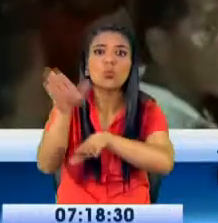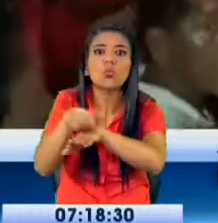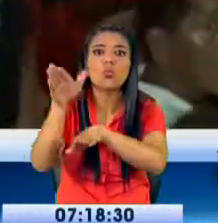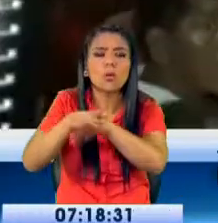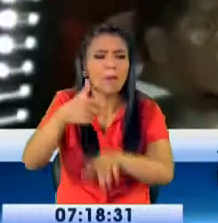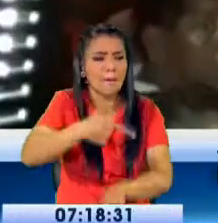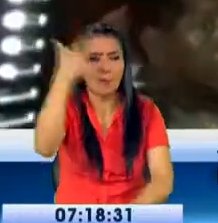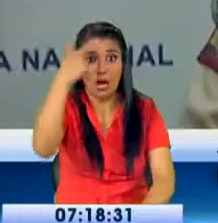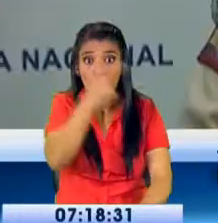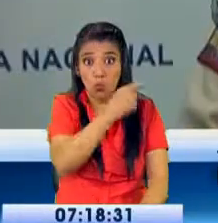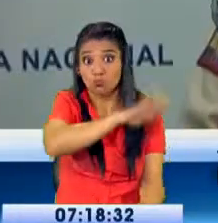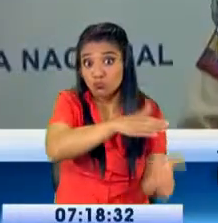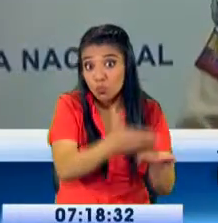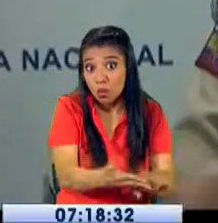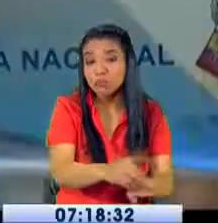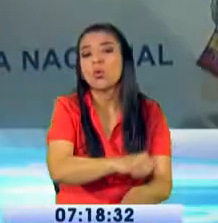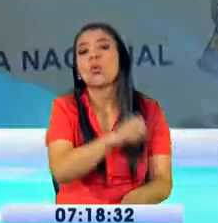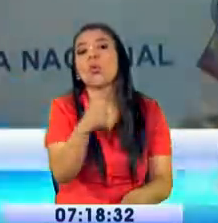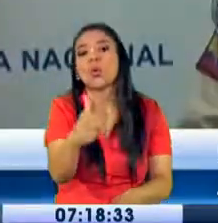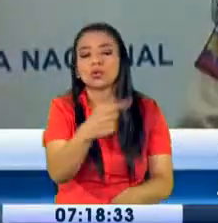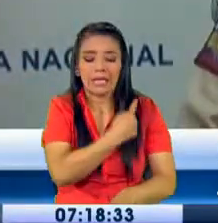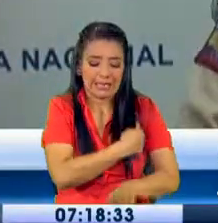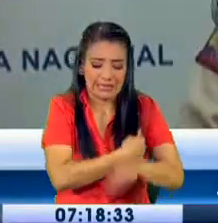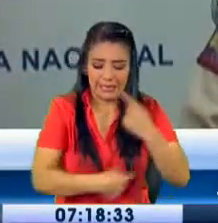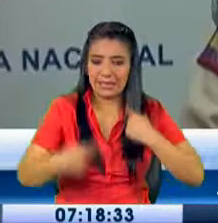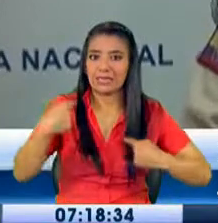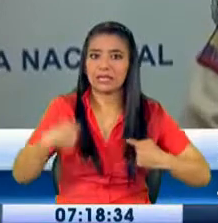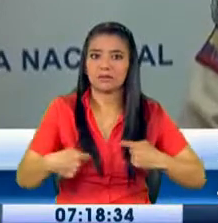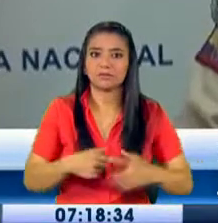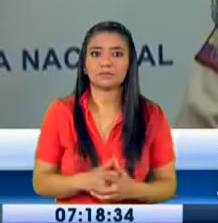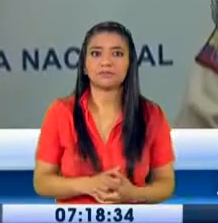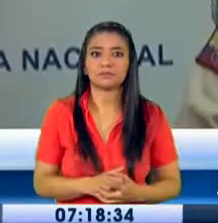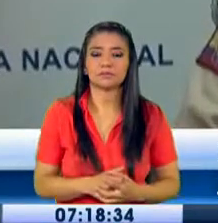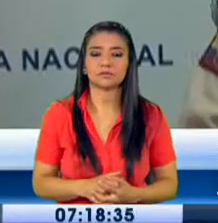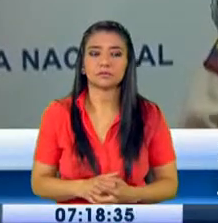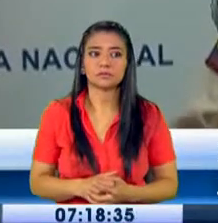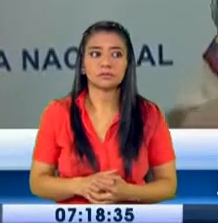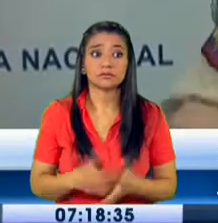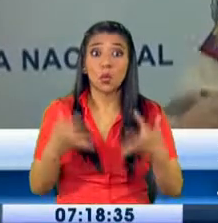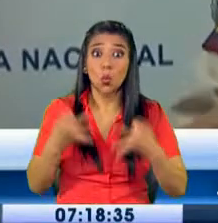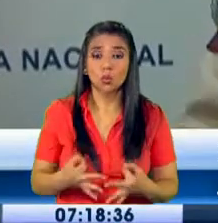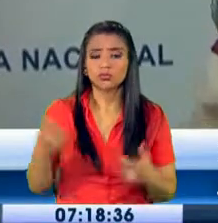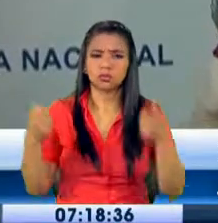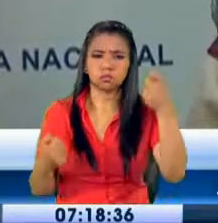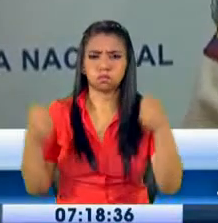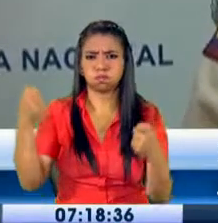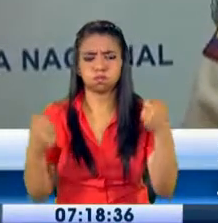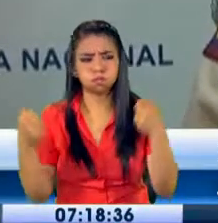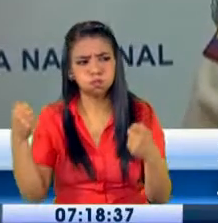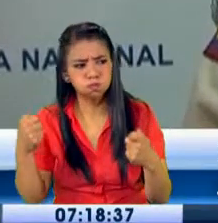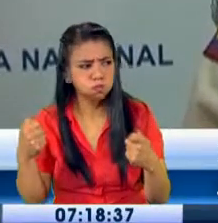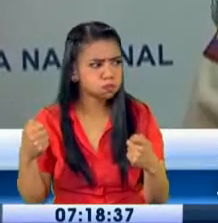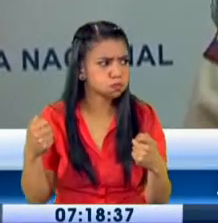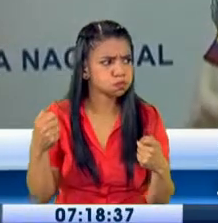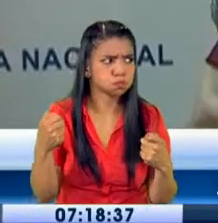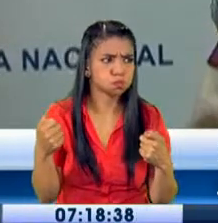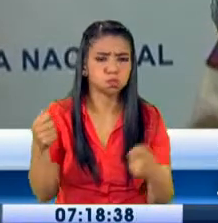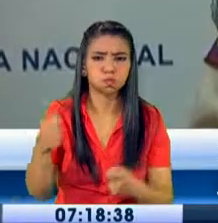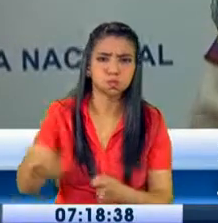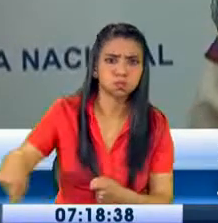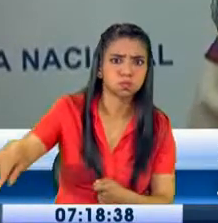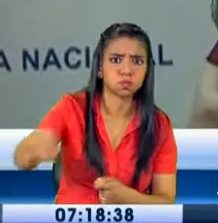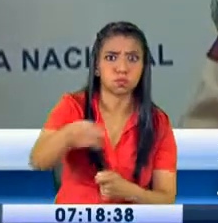dejó a otra persona herida. Comenzaron primero, hicieron una pasada de reconocimiento, luego a la segunda